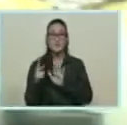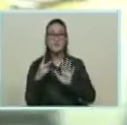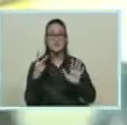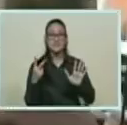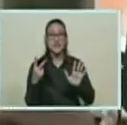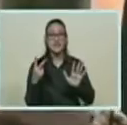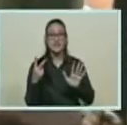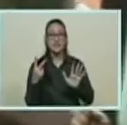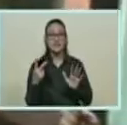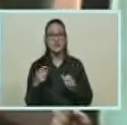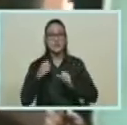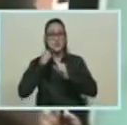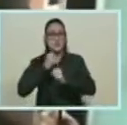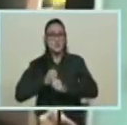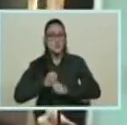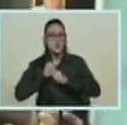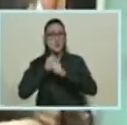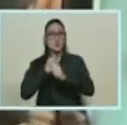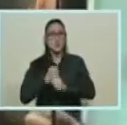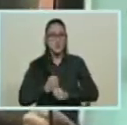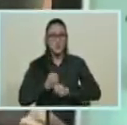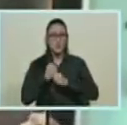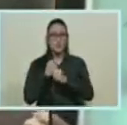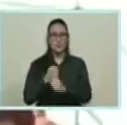mira, cabalgando.